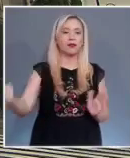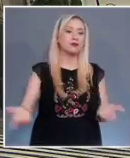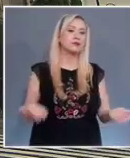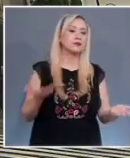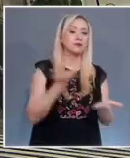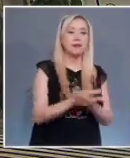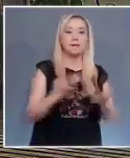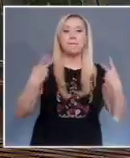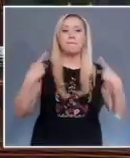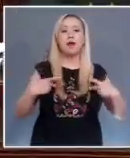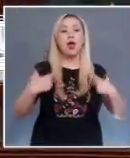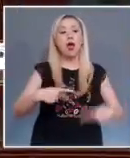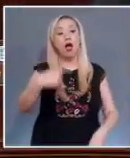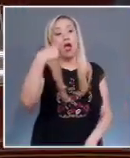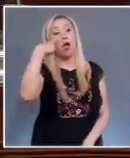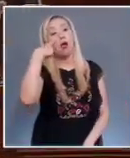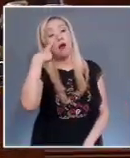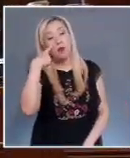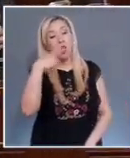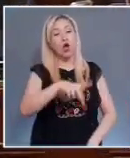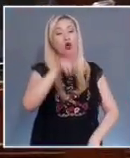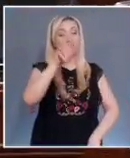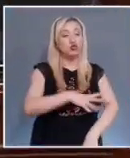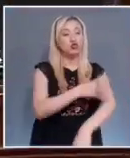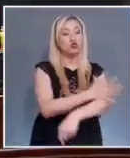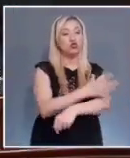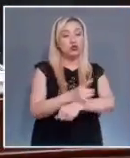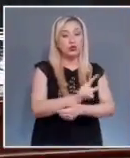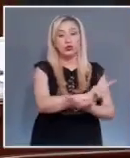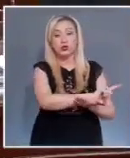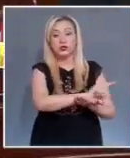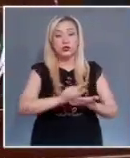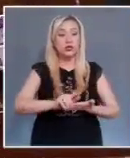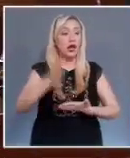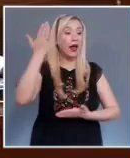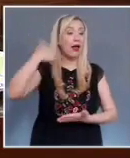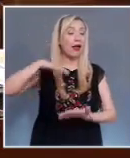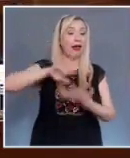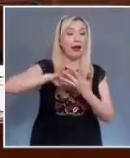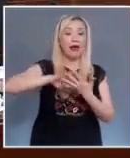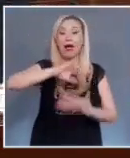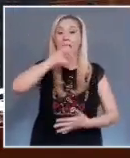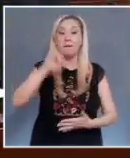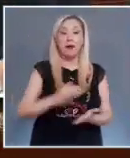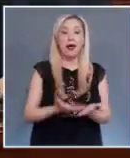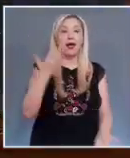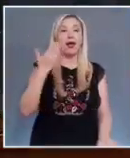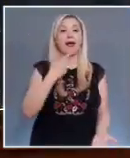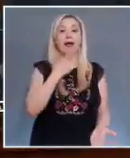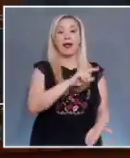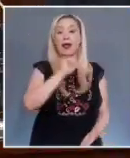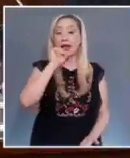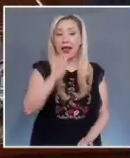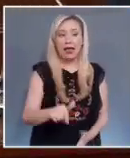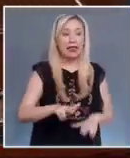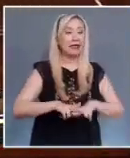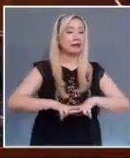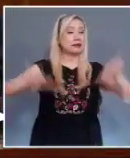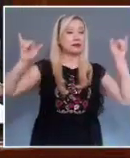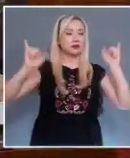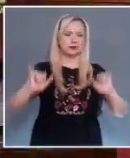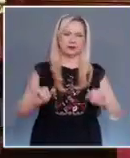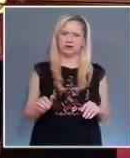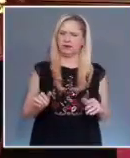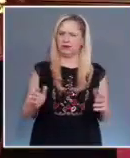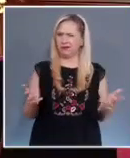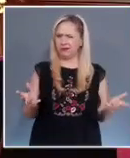que viven honestamente para poder ocupar un cargo público de cualquier índole. Agregó que tampoco corresponde a